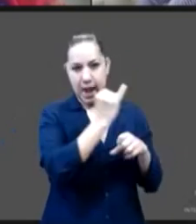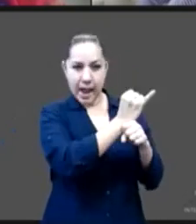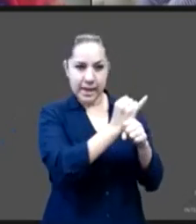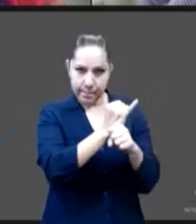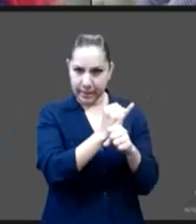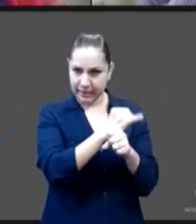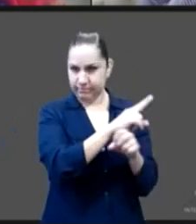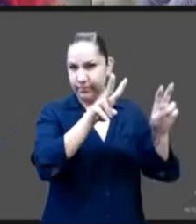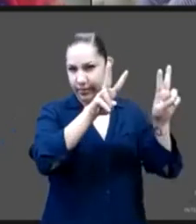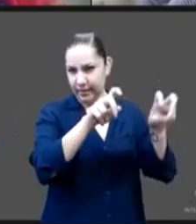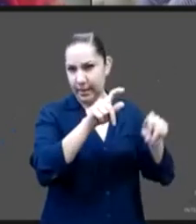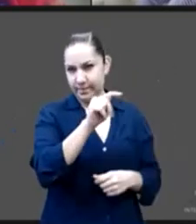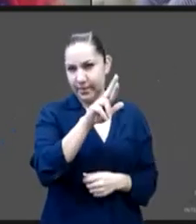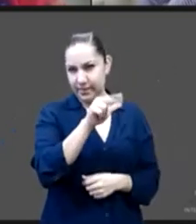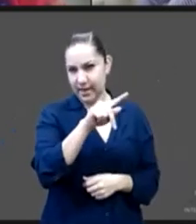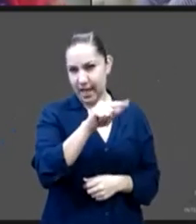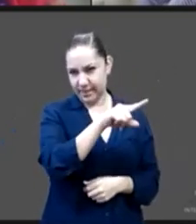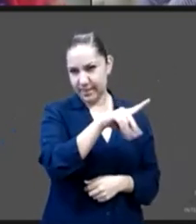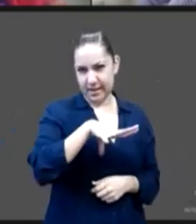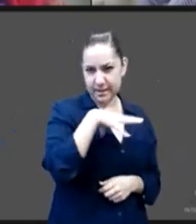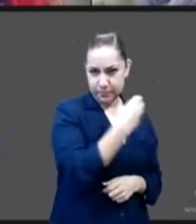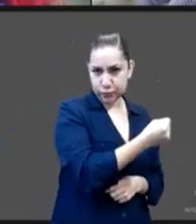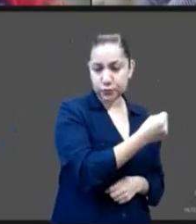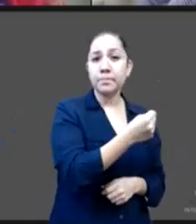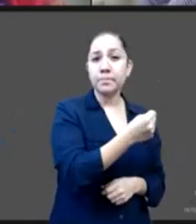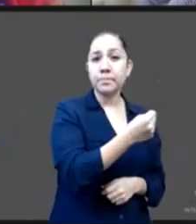ellas, 65% eran